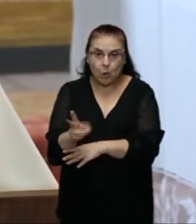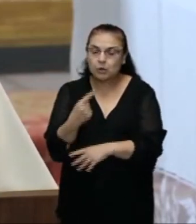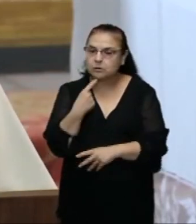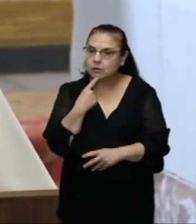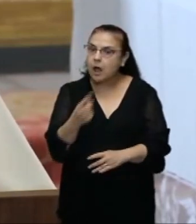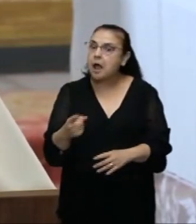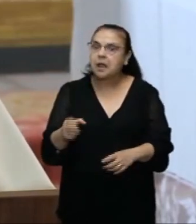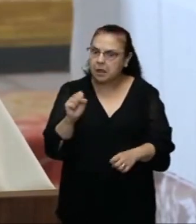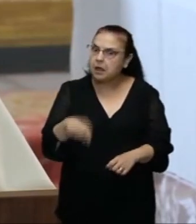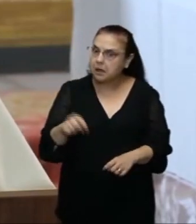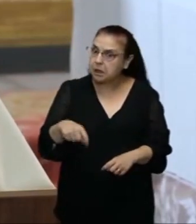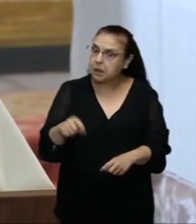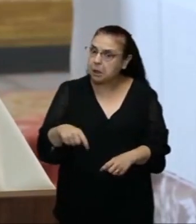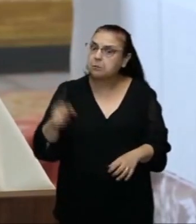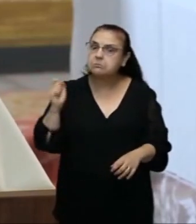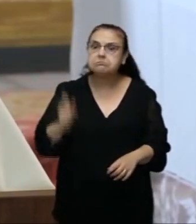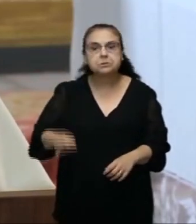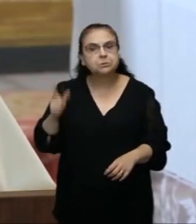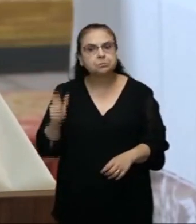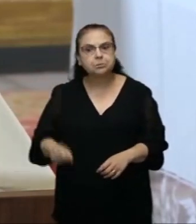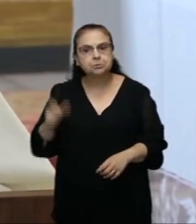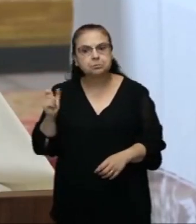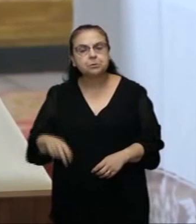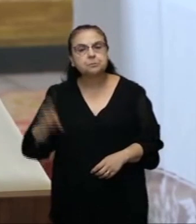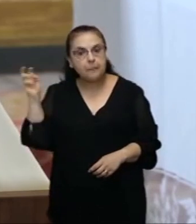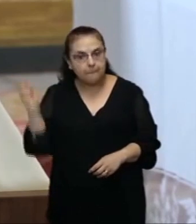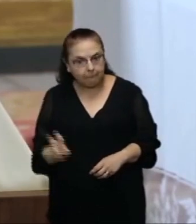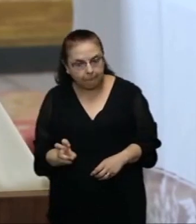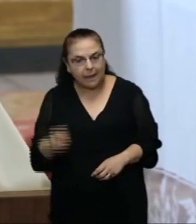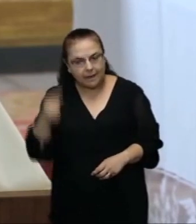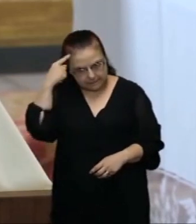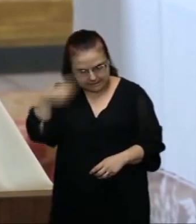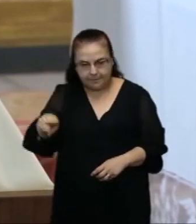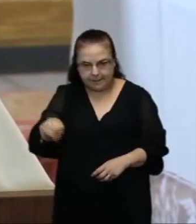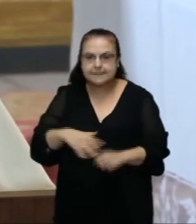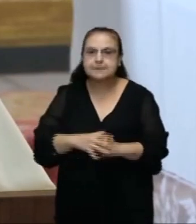bastante regularidad, suele venir, como sabéis,